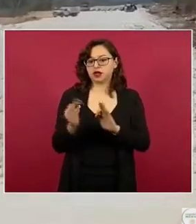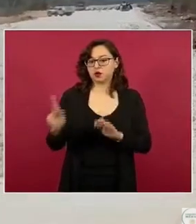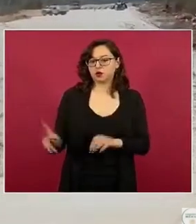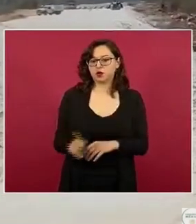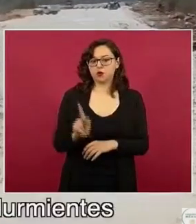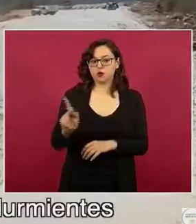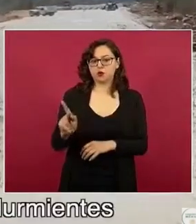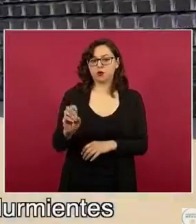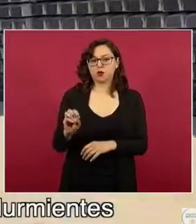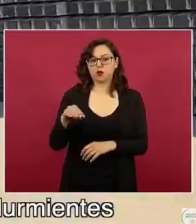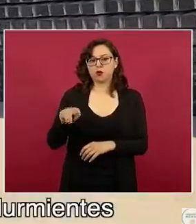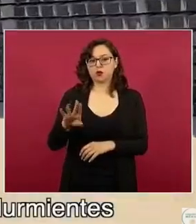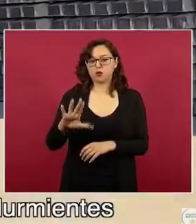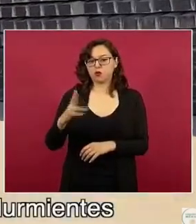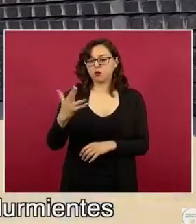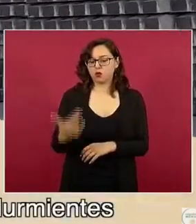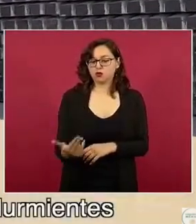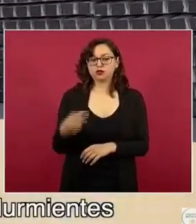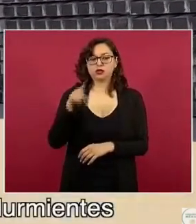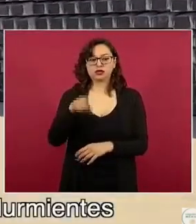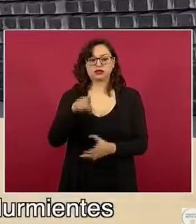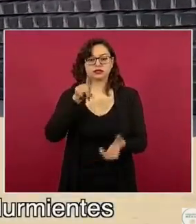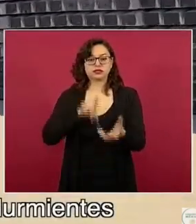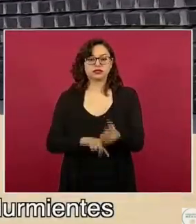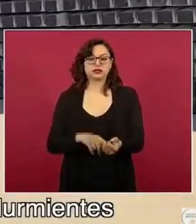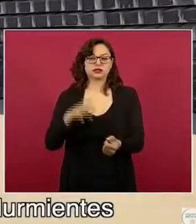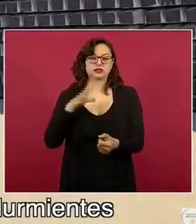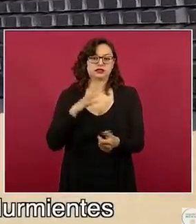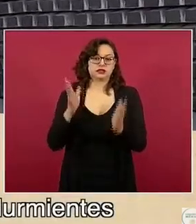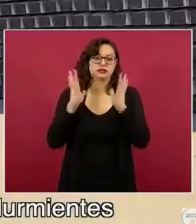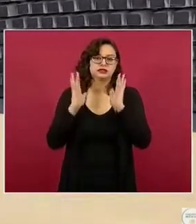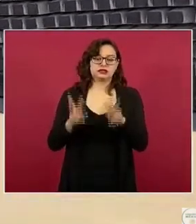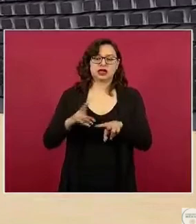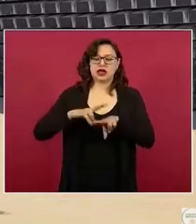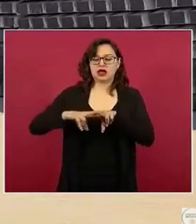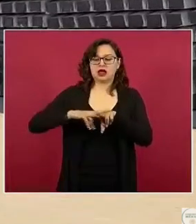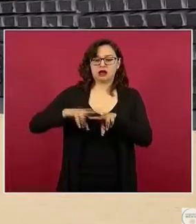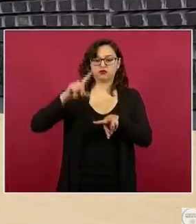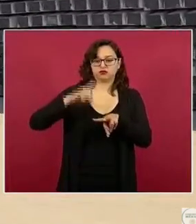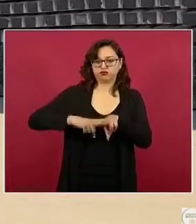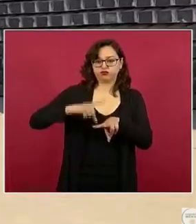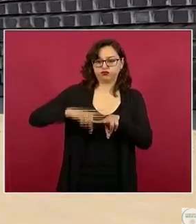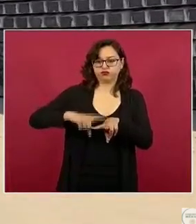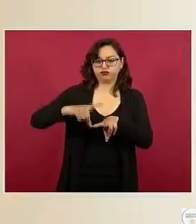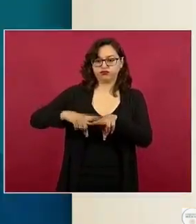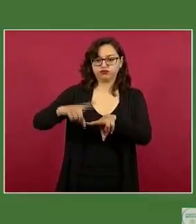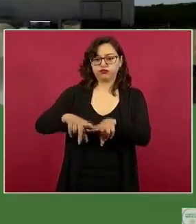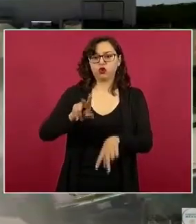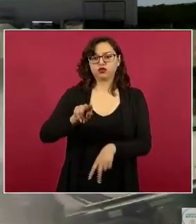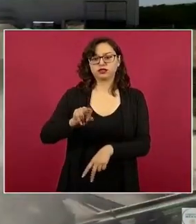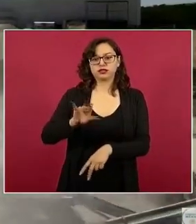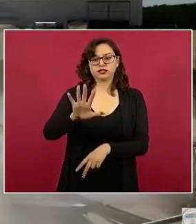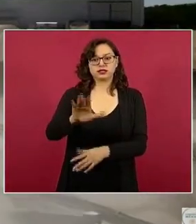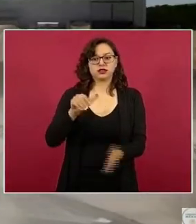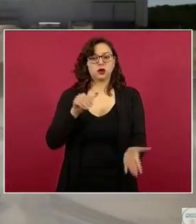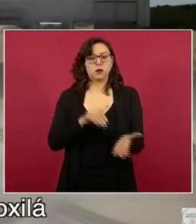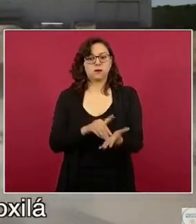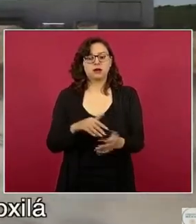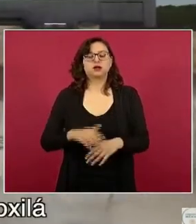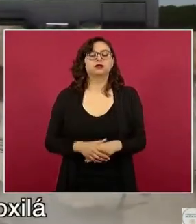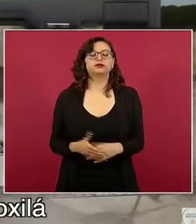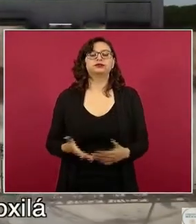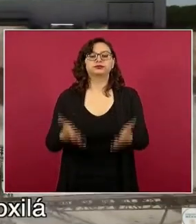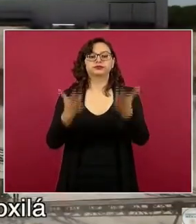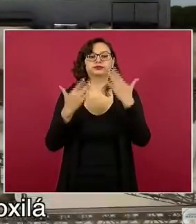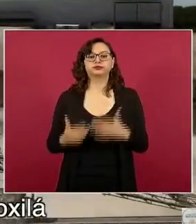Tenabo y Pomuch se cuenta con un banco de más de 85.000 durmientes listos para su instalación. En el tramo 3, la